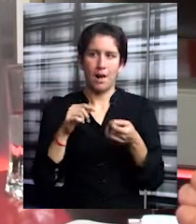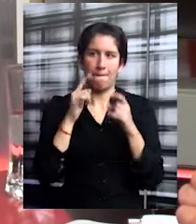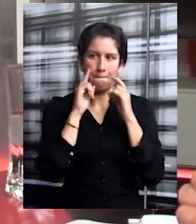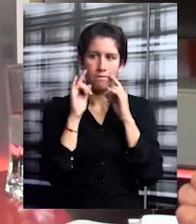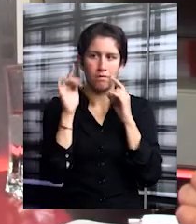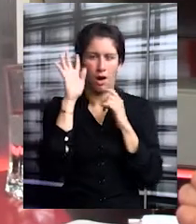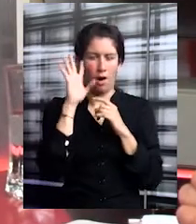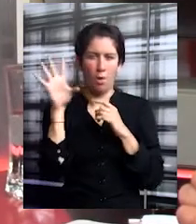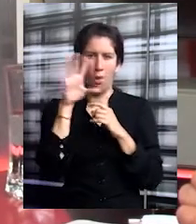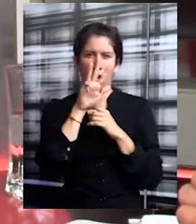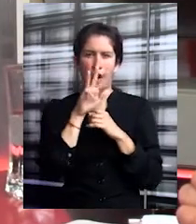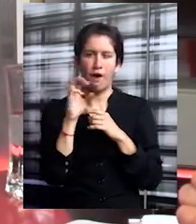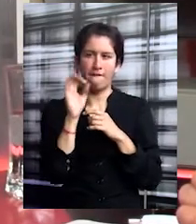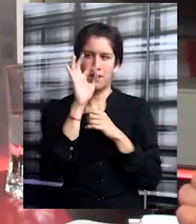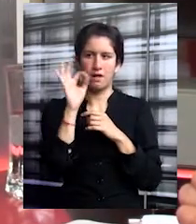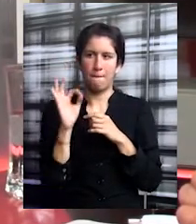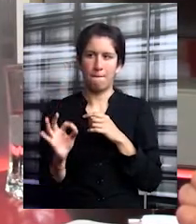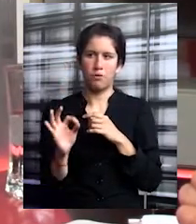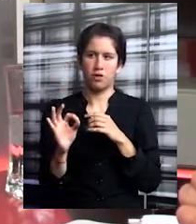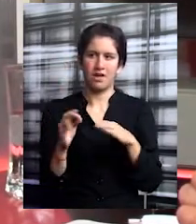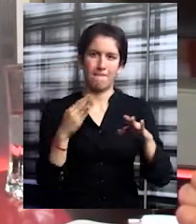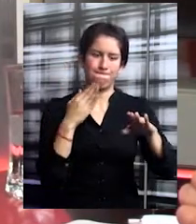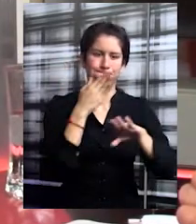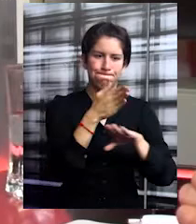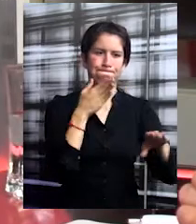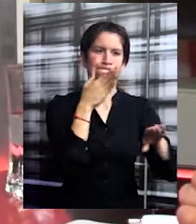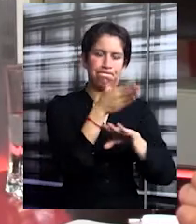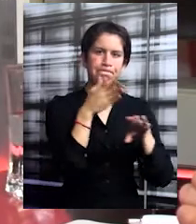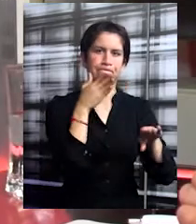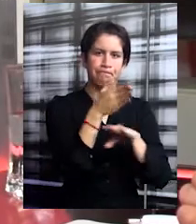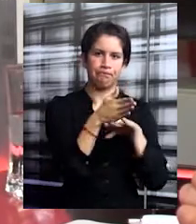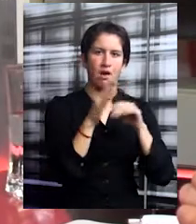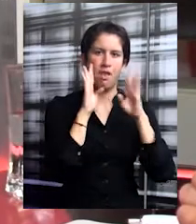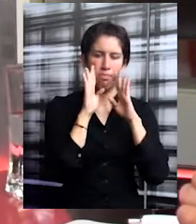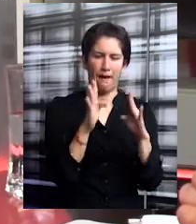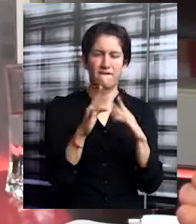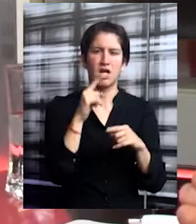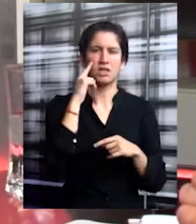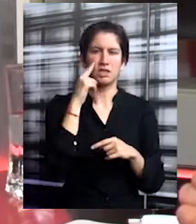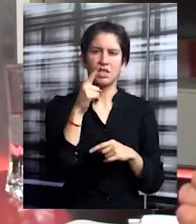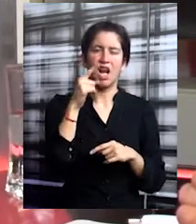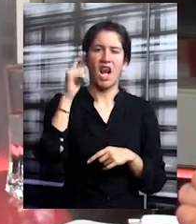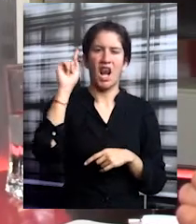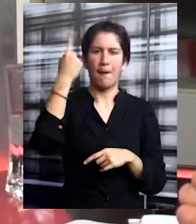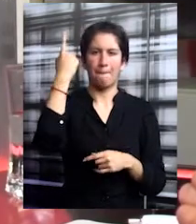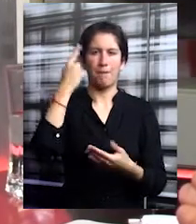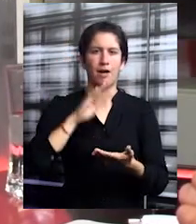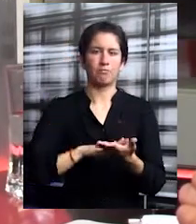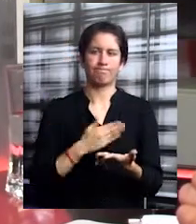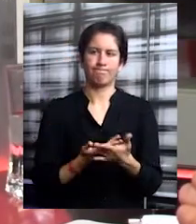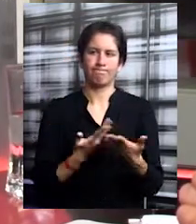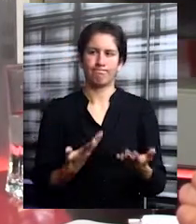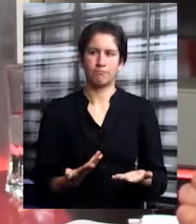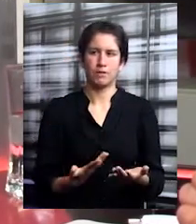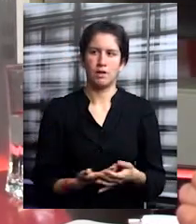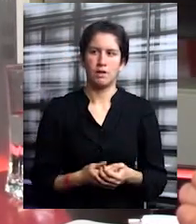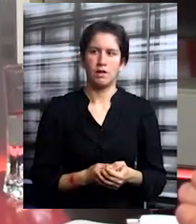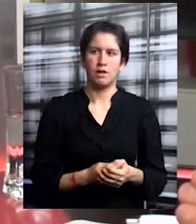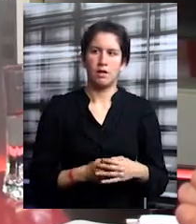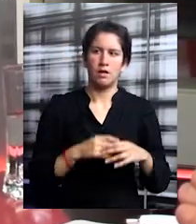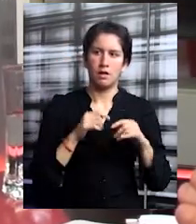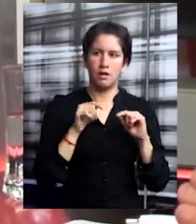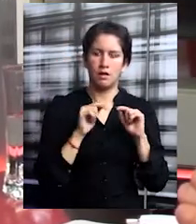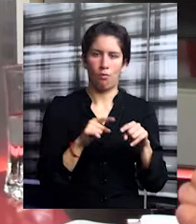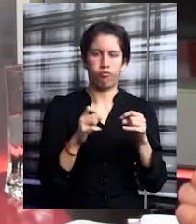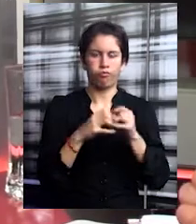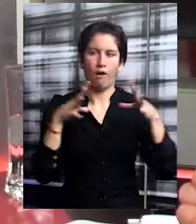90% de la gente que se atiende en salud se atiende en la salud primaria, el 90%. Exacto. Y esa salud se atiende hoy día, estamos celebrando como una gran cosa, que hoy